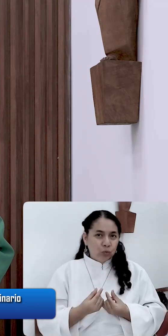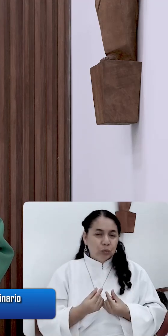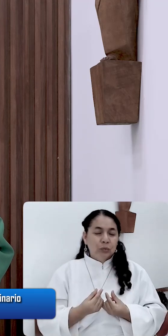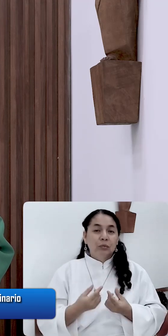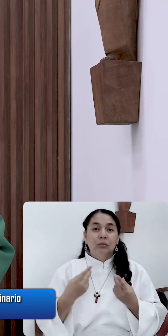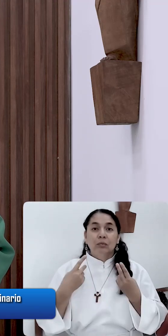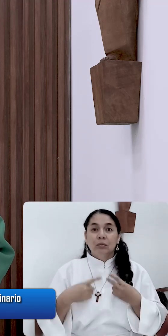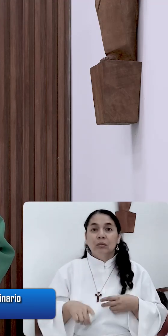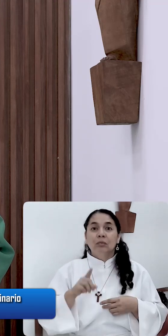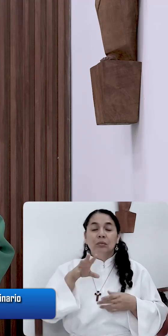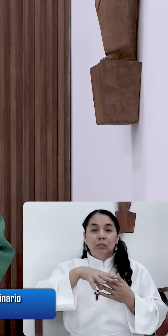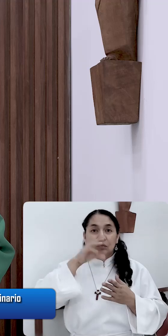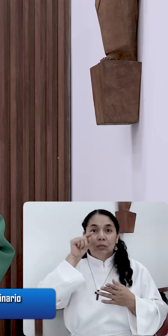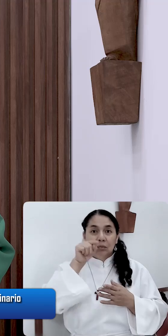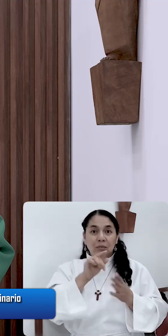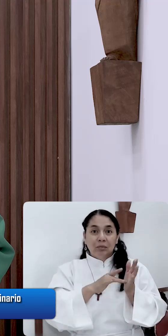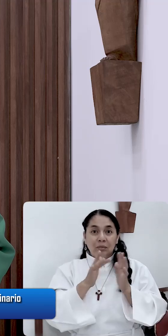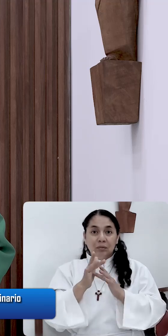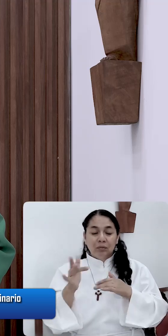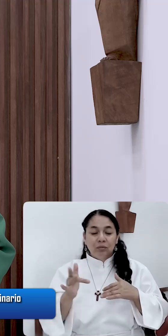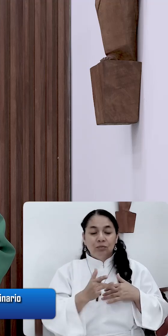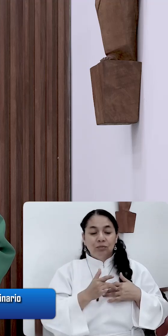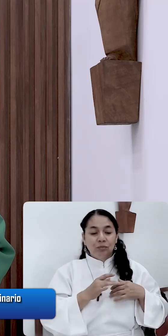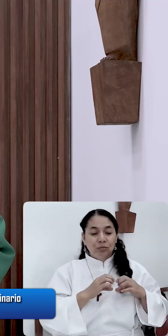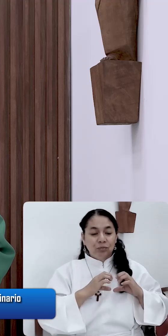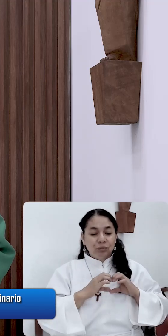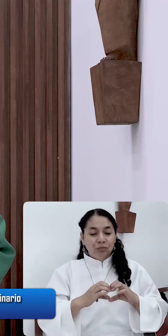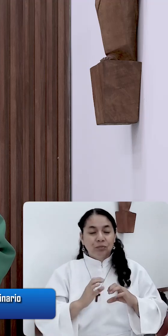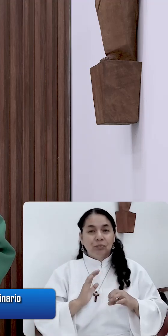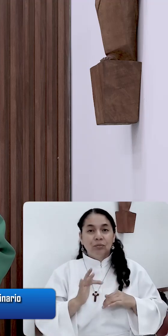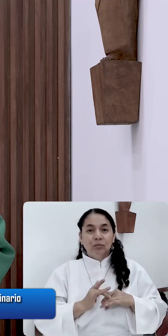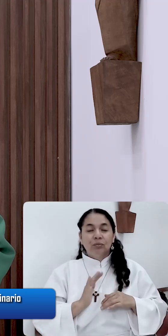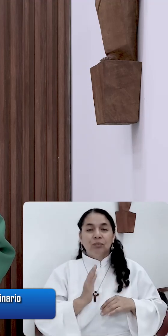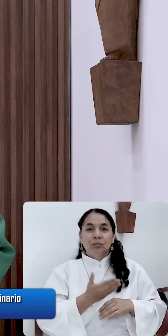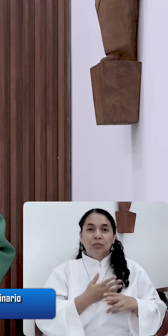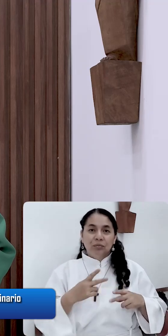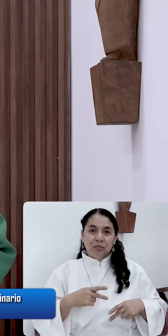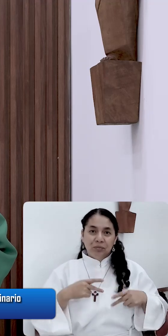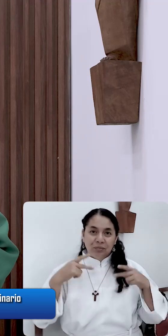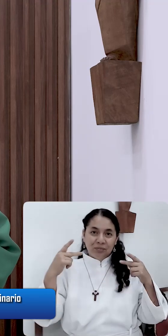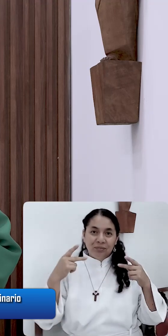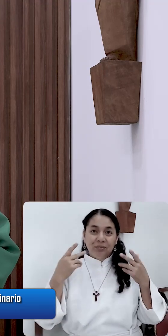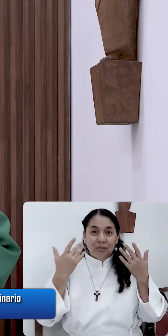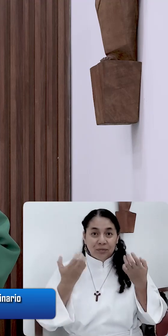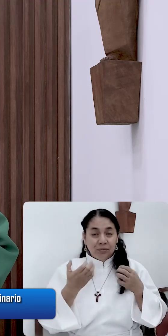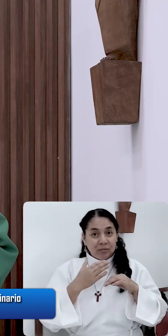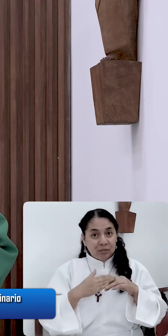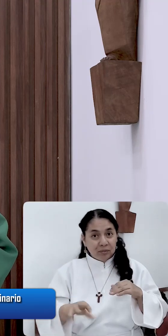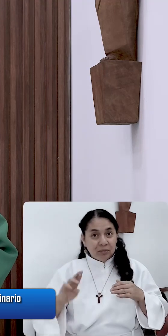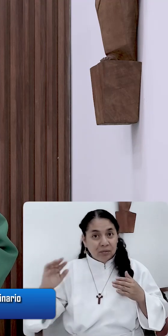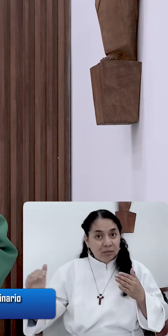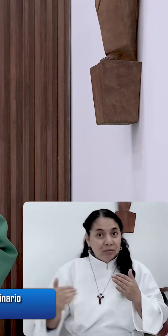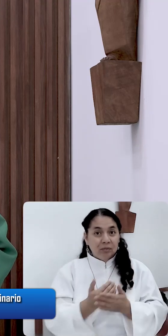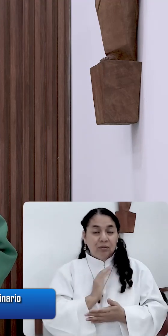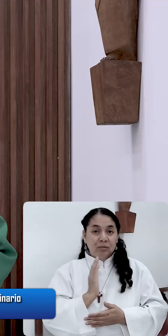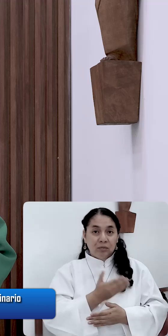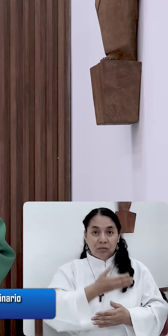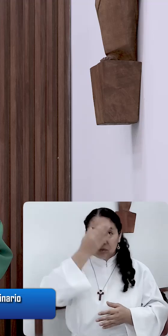sino un Jesús que toque el corazón, que toca nuestra vida. Y ahora les invito a renovar nuestra